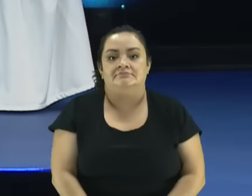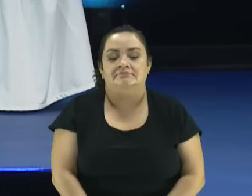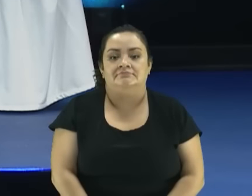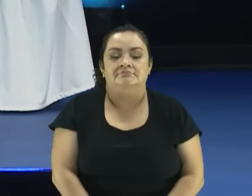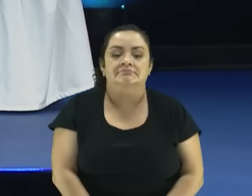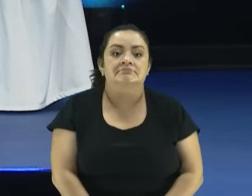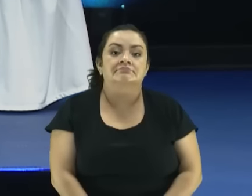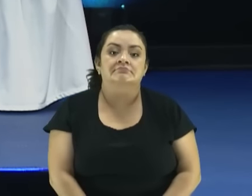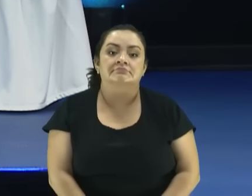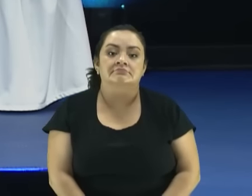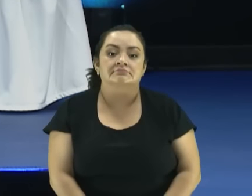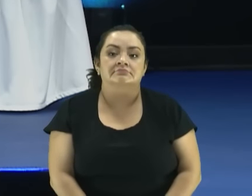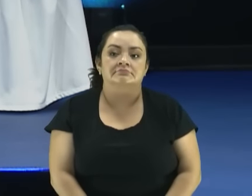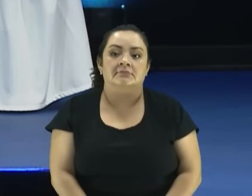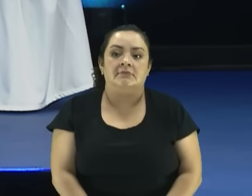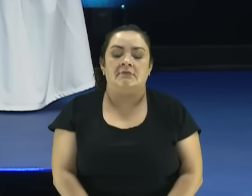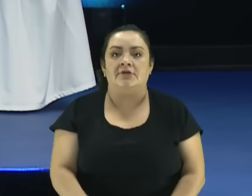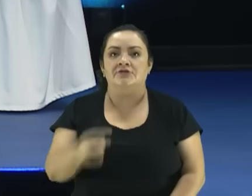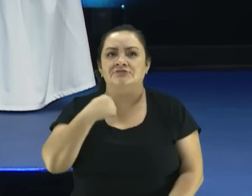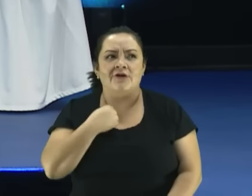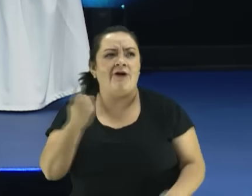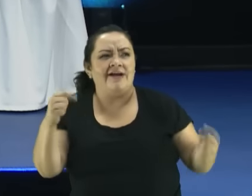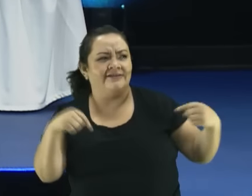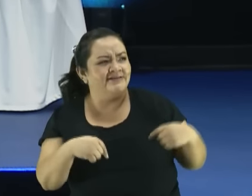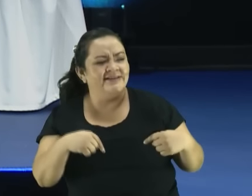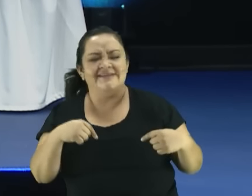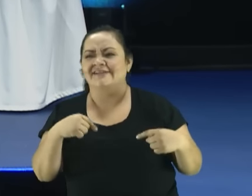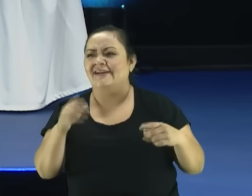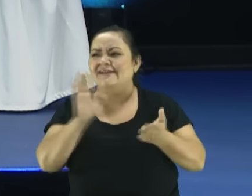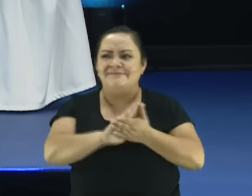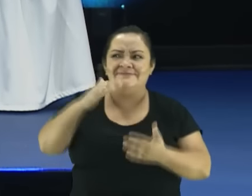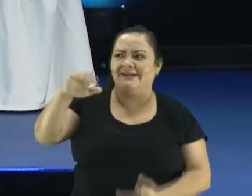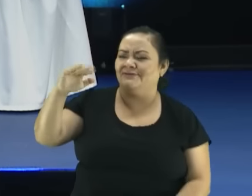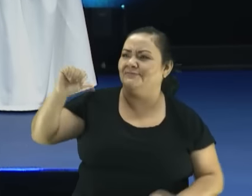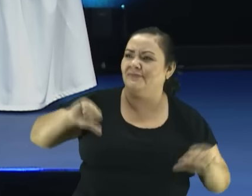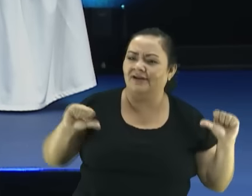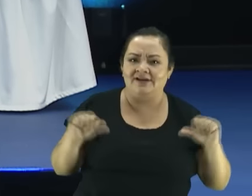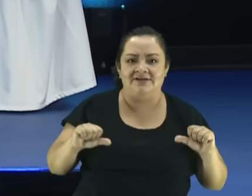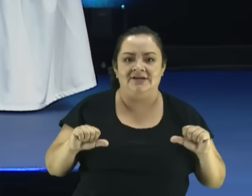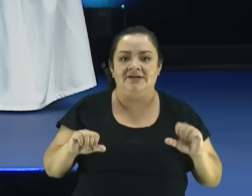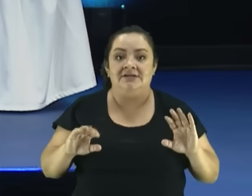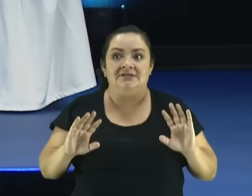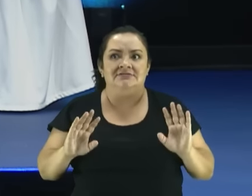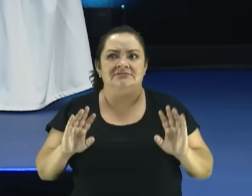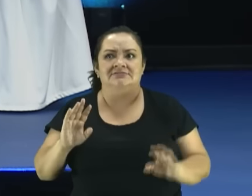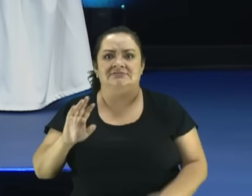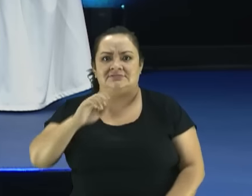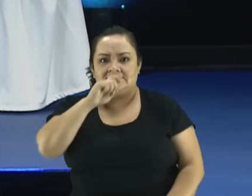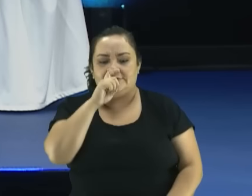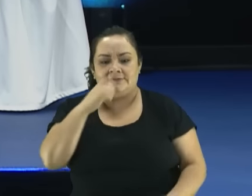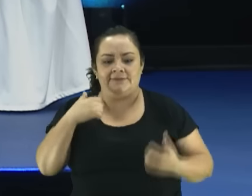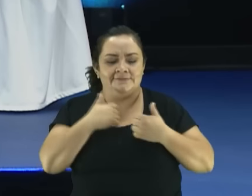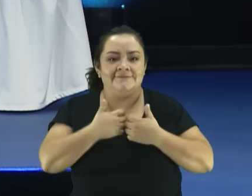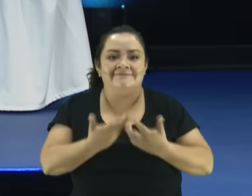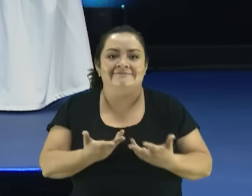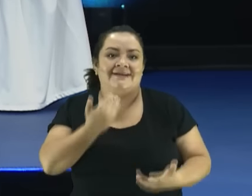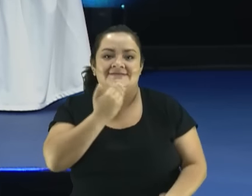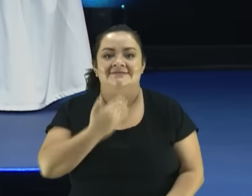entendió y yo declaro aquí los Espíritus y la vida no puede controlar ni los socados que se viste